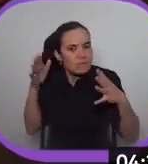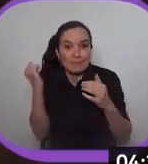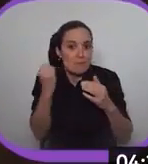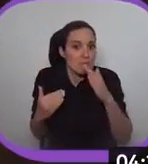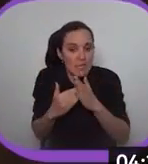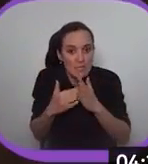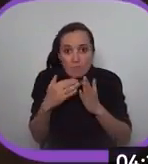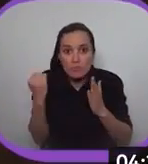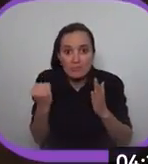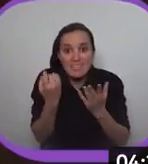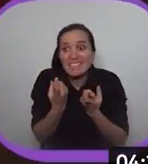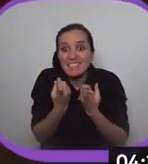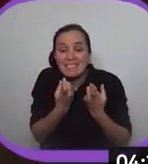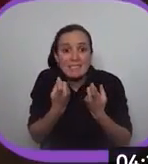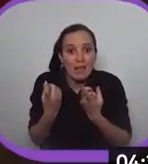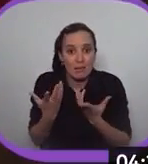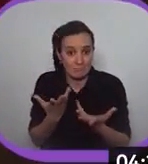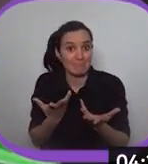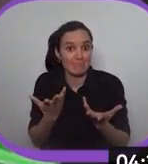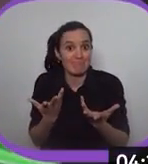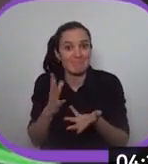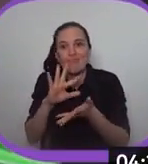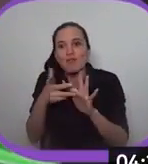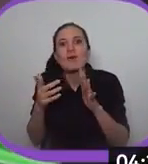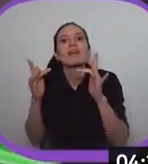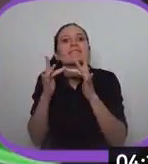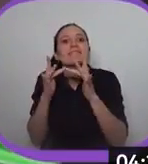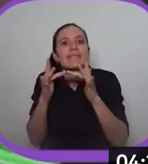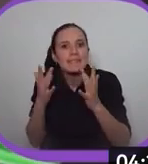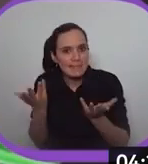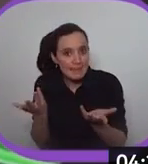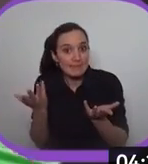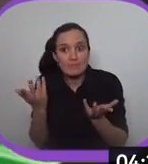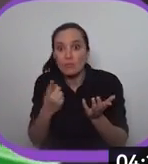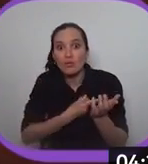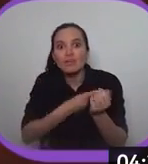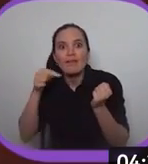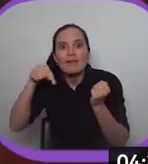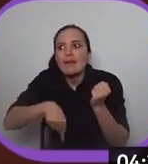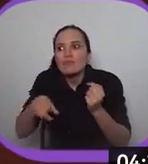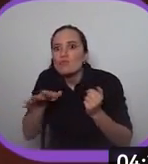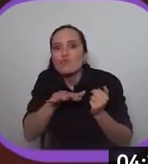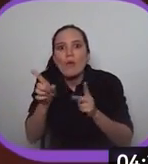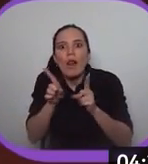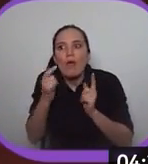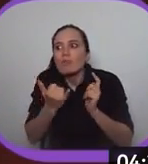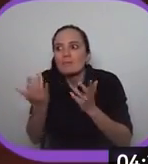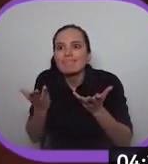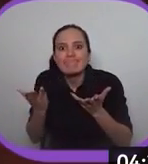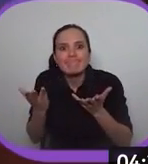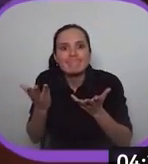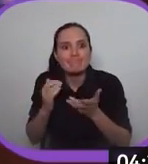gigante. Pero lo más importante es que Sage lo necesita para sobrevivir, como terapia cibernética. Exacto. Y está aquí. En algún